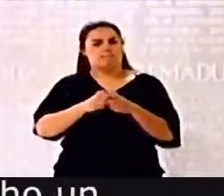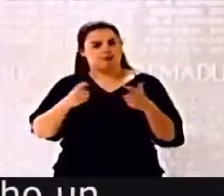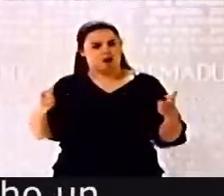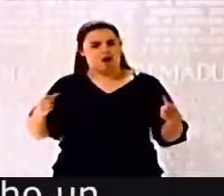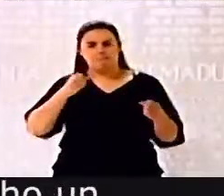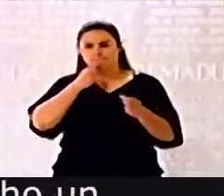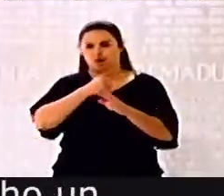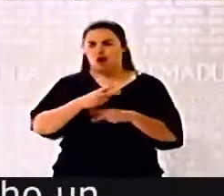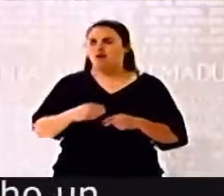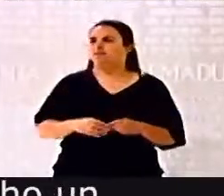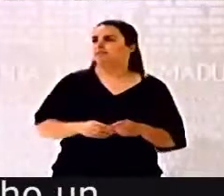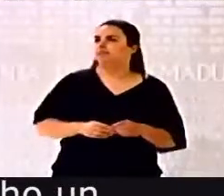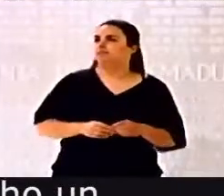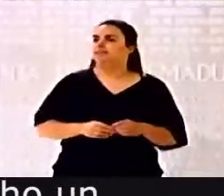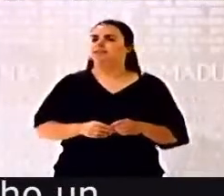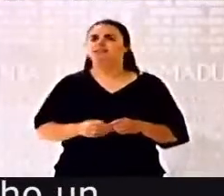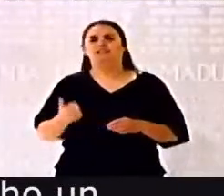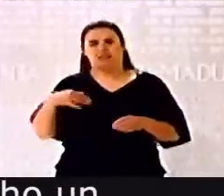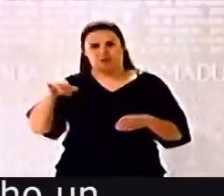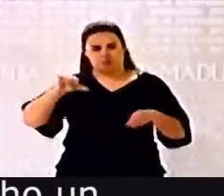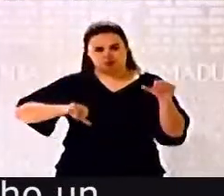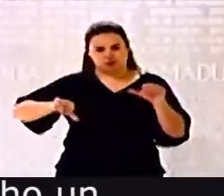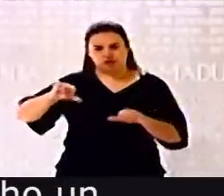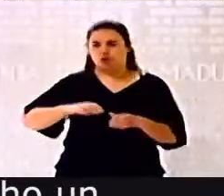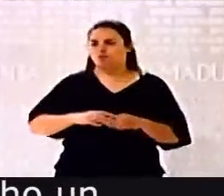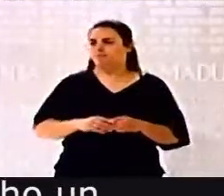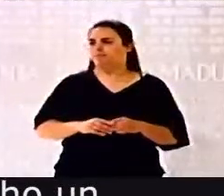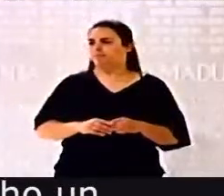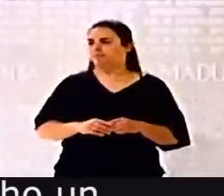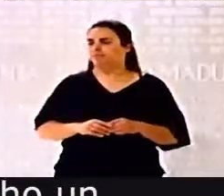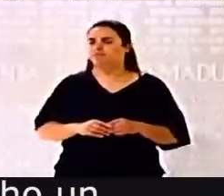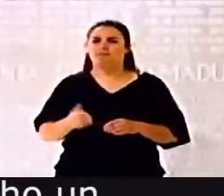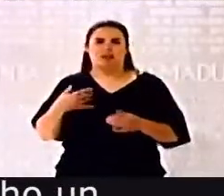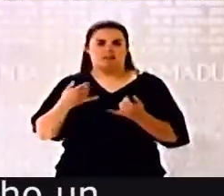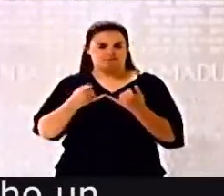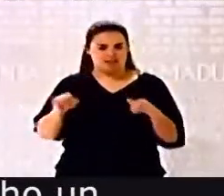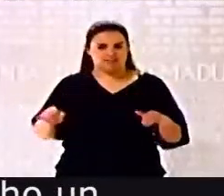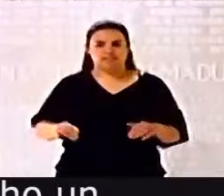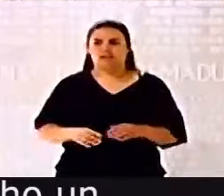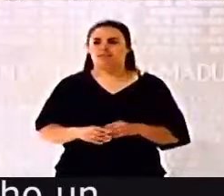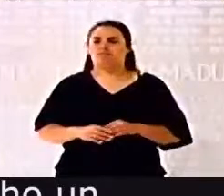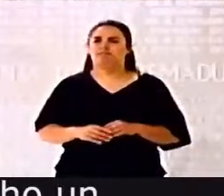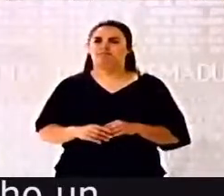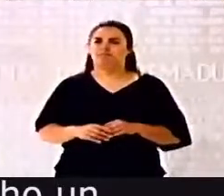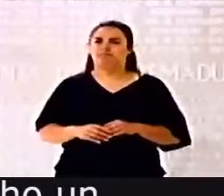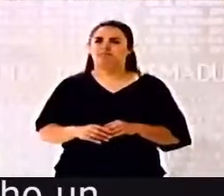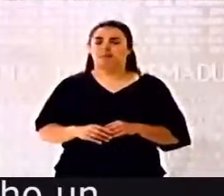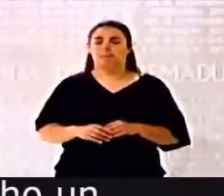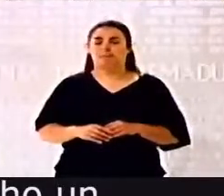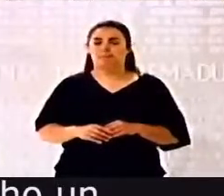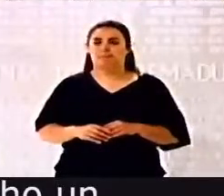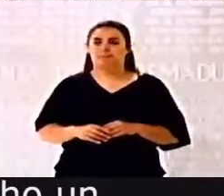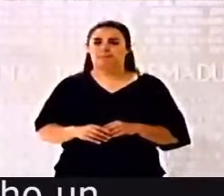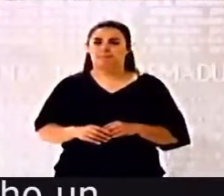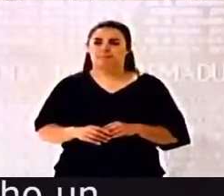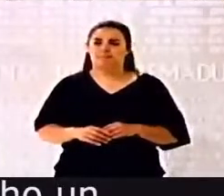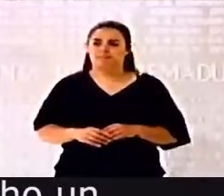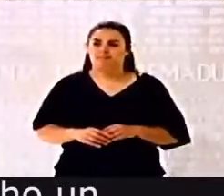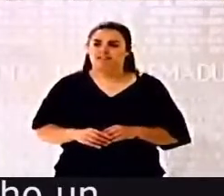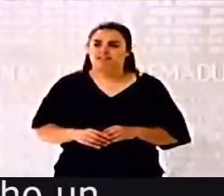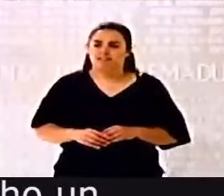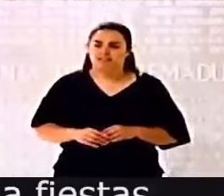un incremento, y ya había botellones, y ya había fiestas de las personas,